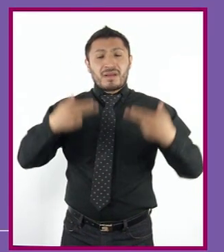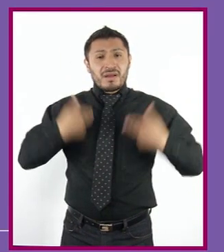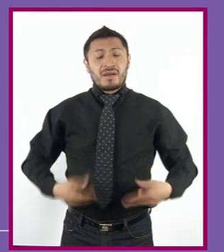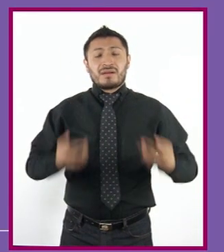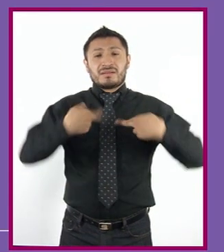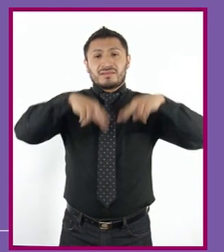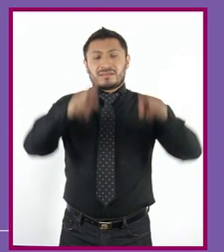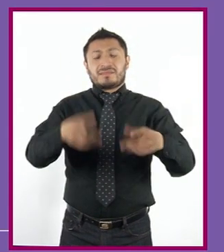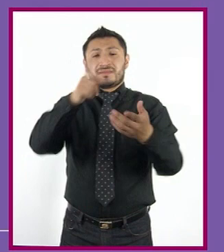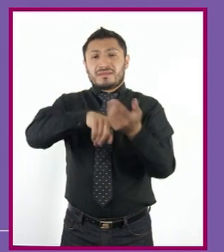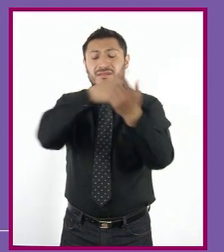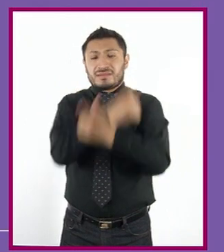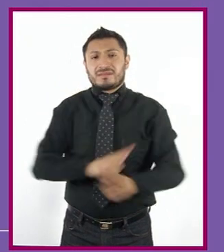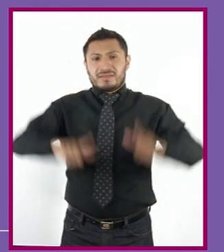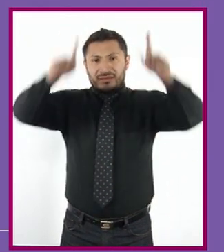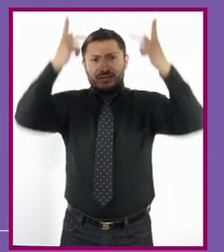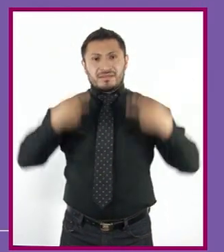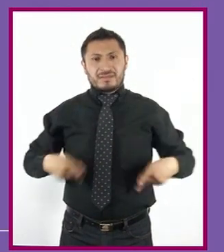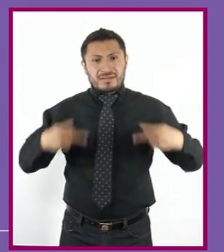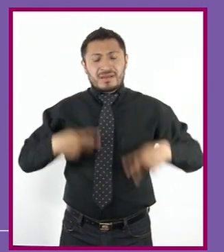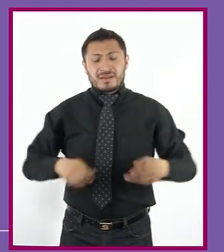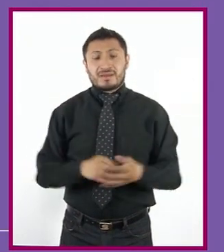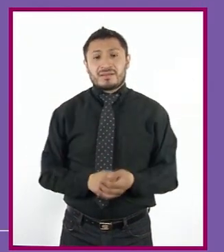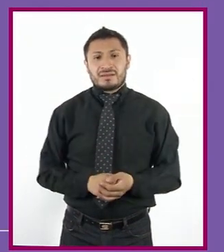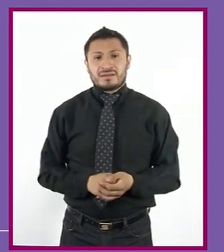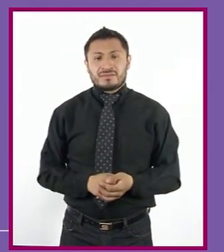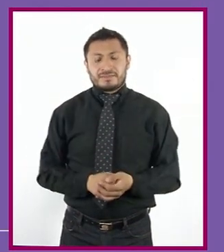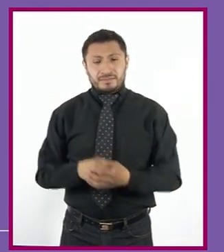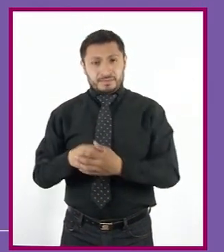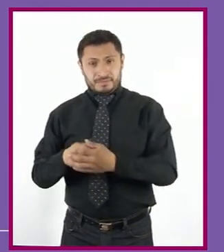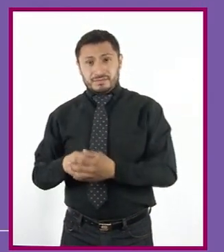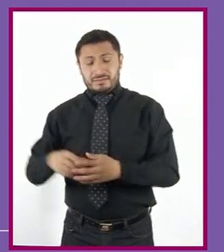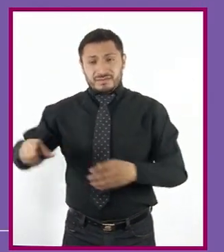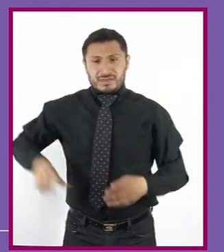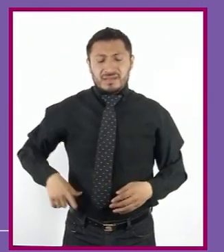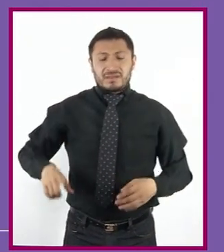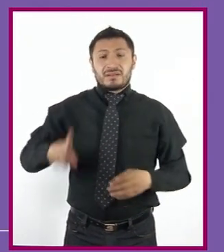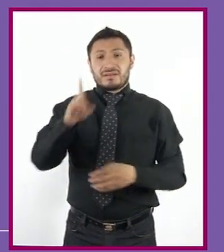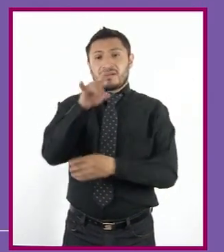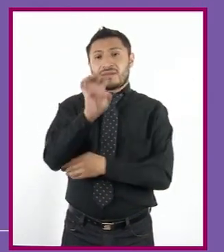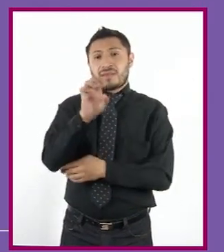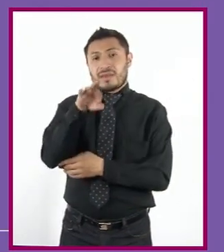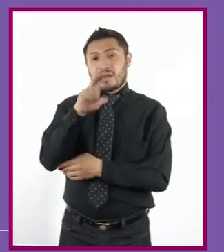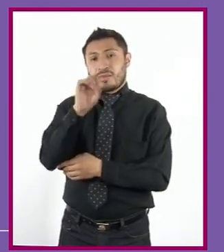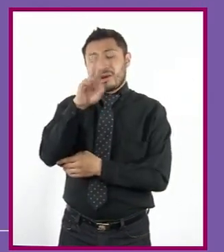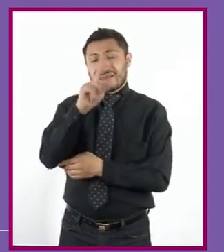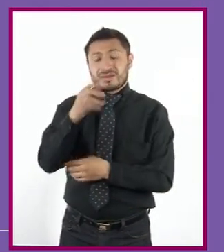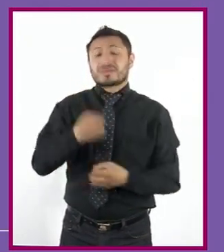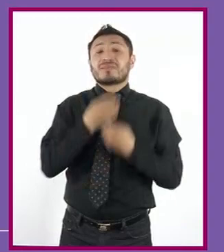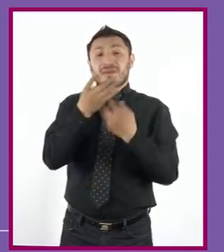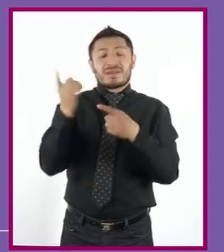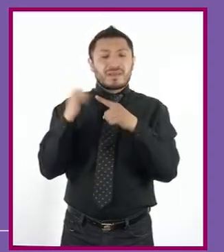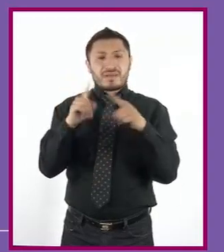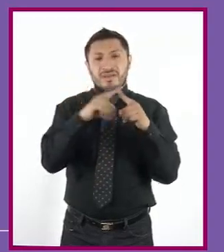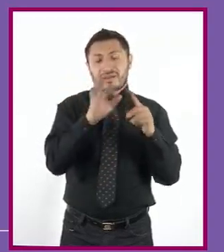representados en las libertades de los ciudadanos. En los estados democráticos se expresan las diferencias de pensamiento y se reconoce los